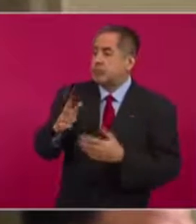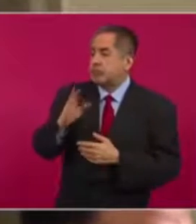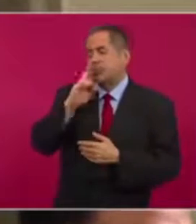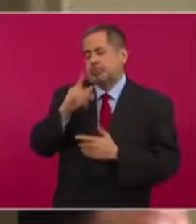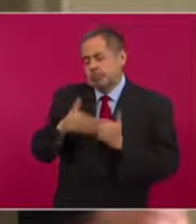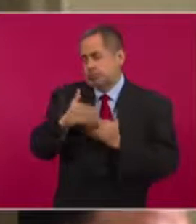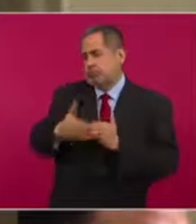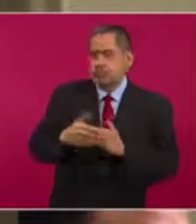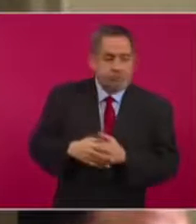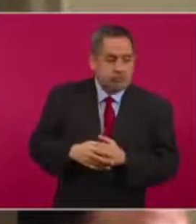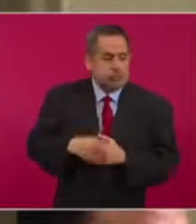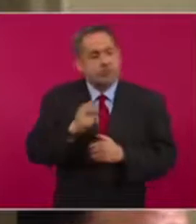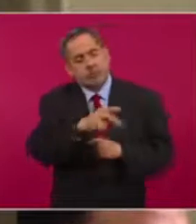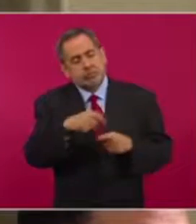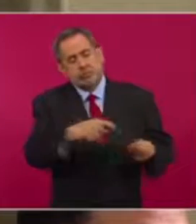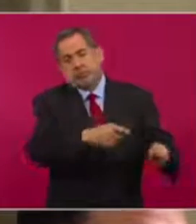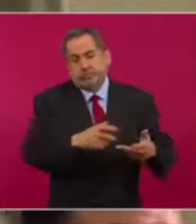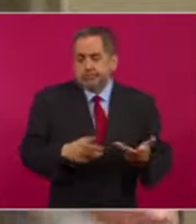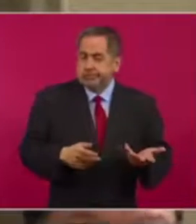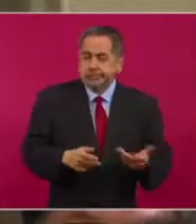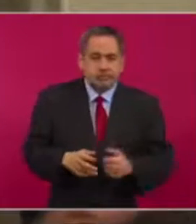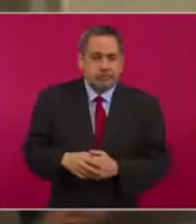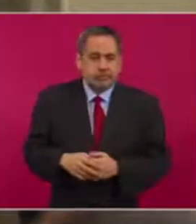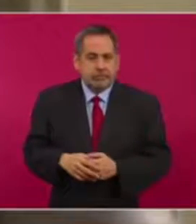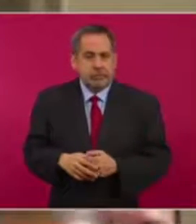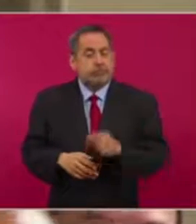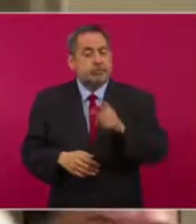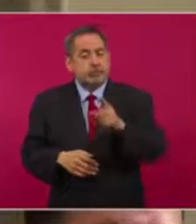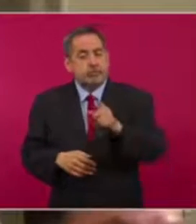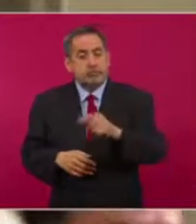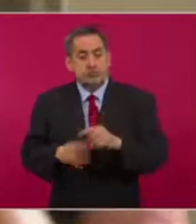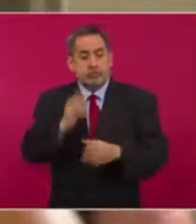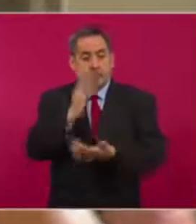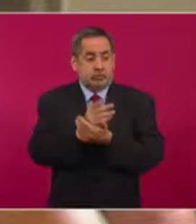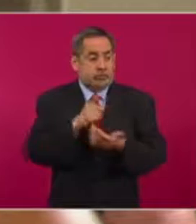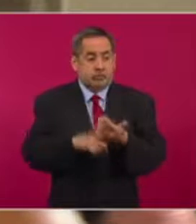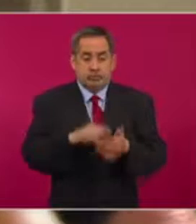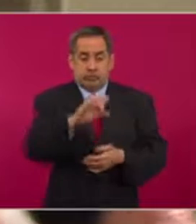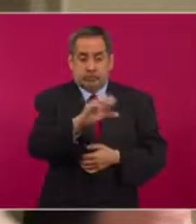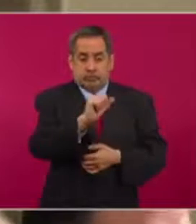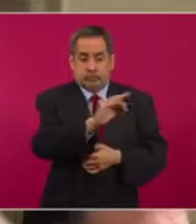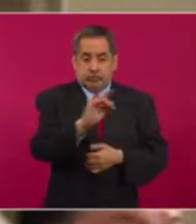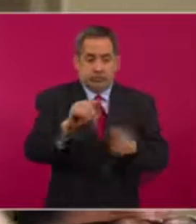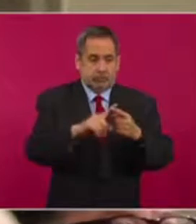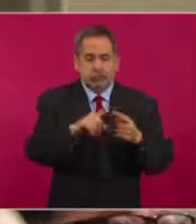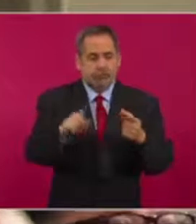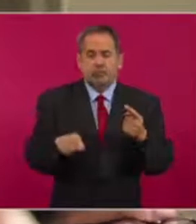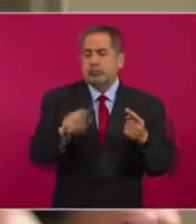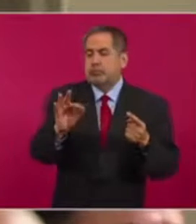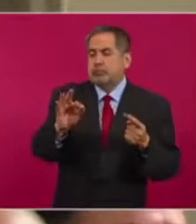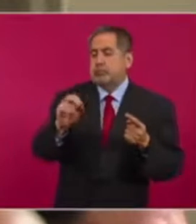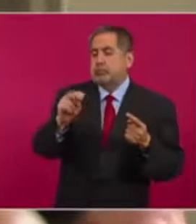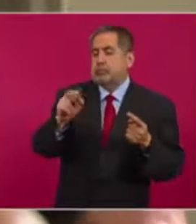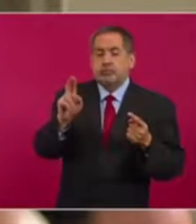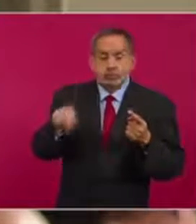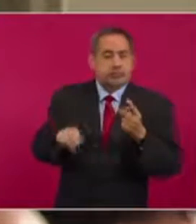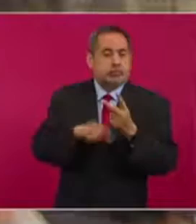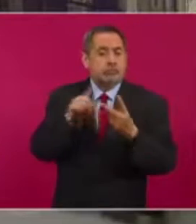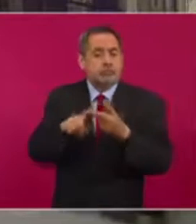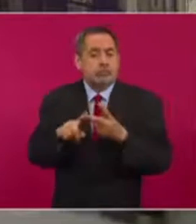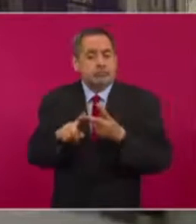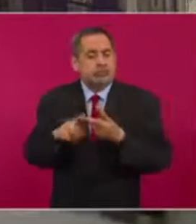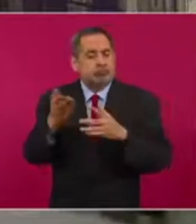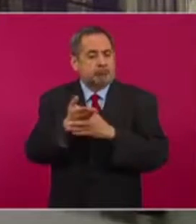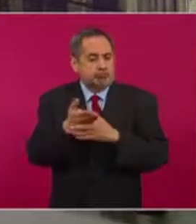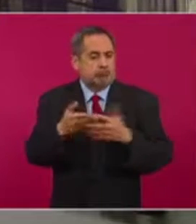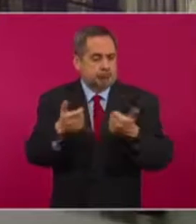el proyecto afortunadamente no es solo de CAF, está también Fonadín, una parte la tiene